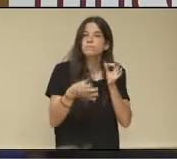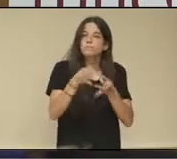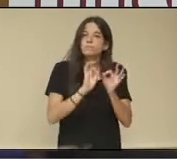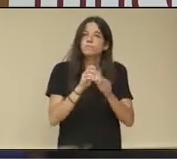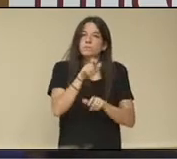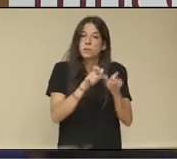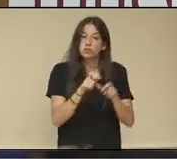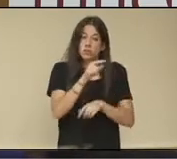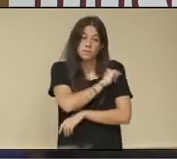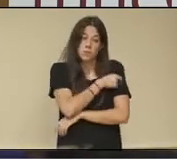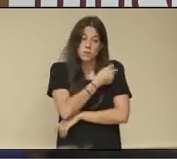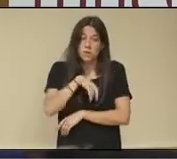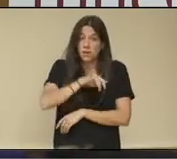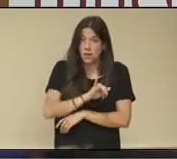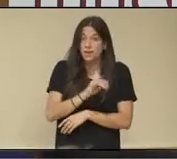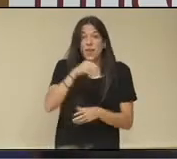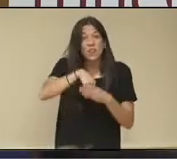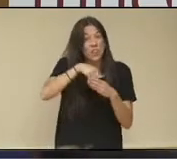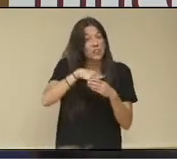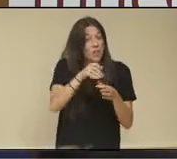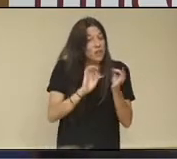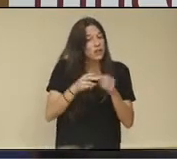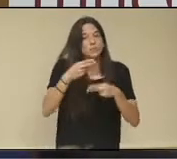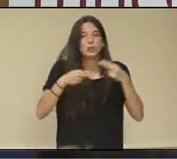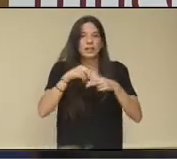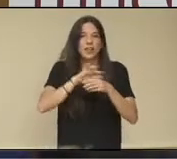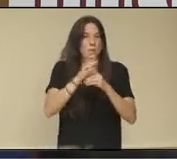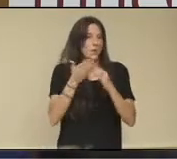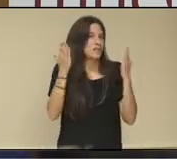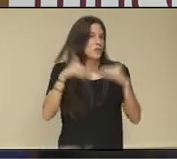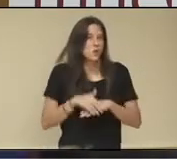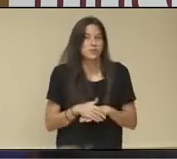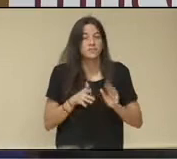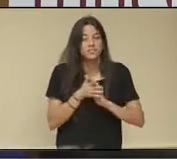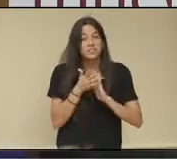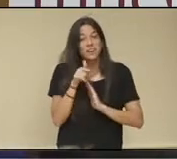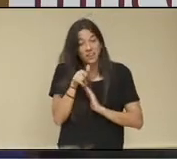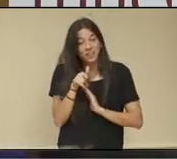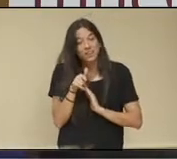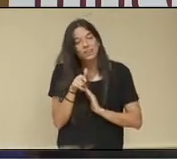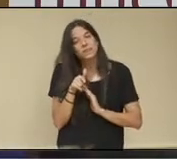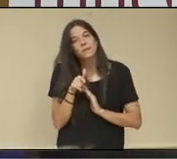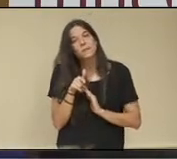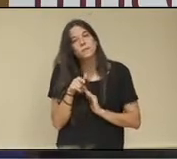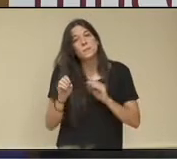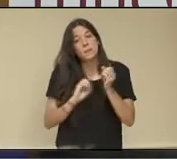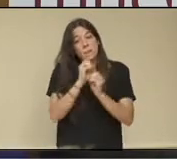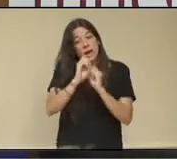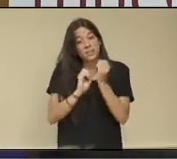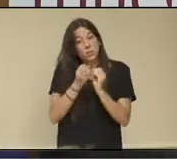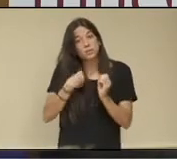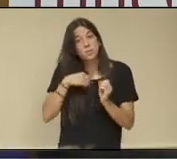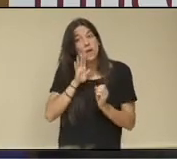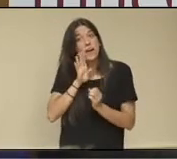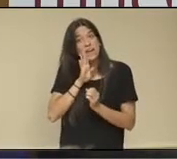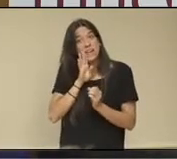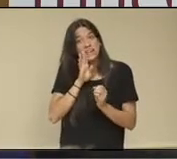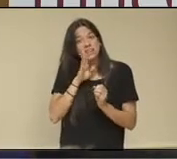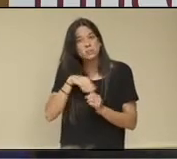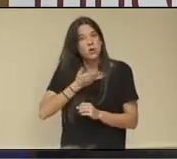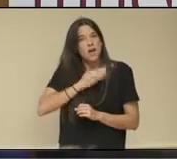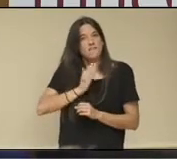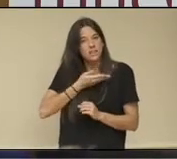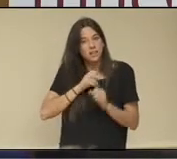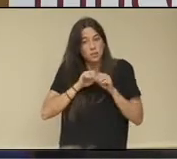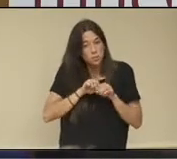individuo vacunado no está la proteína de la envuelta y, por lo tanto, estas partículas son defectivas en